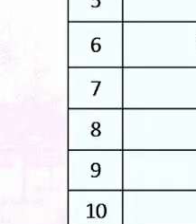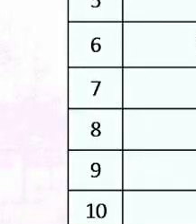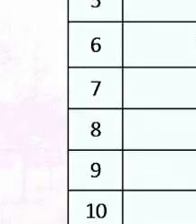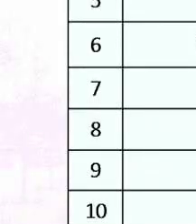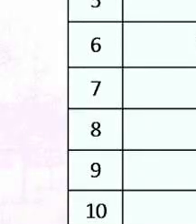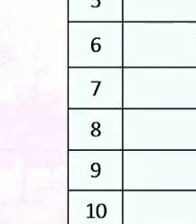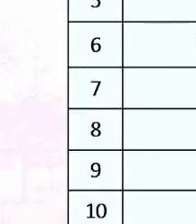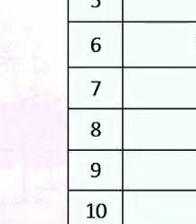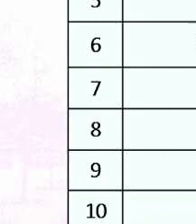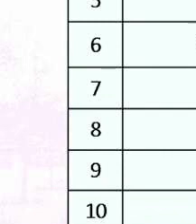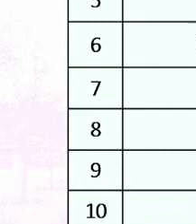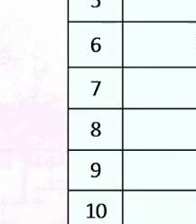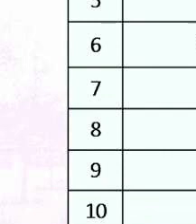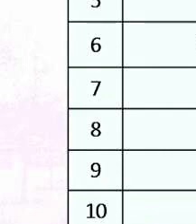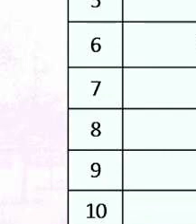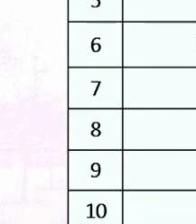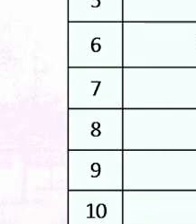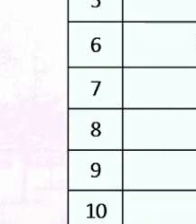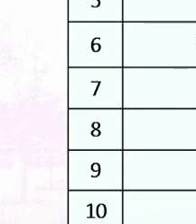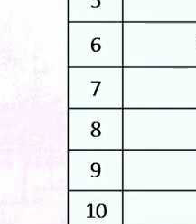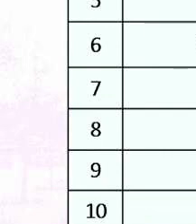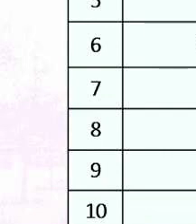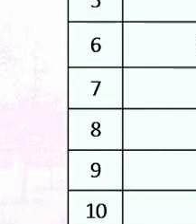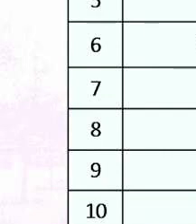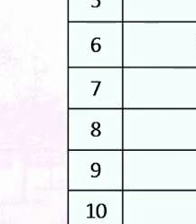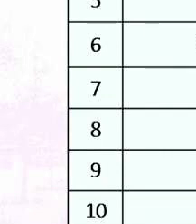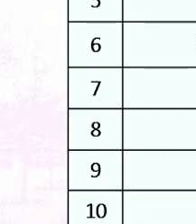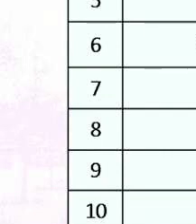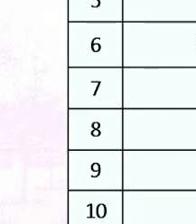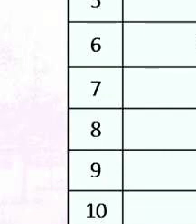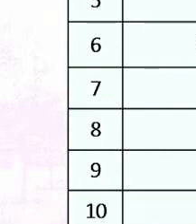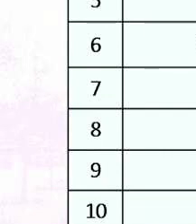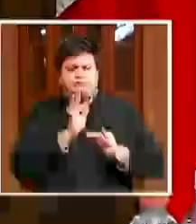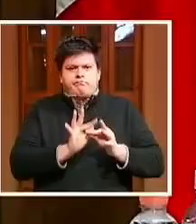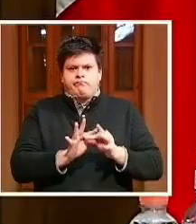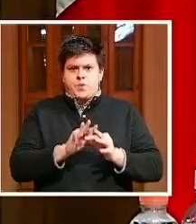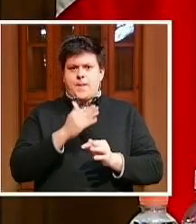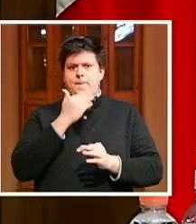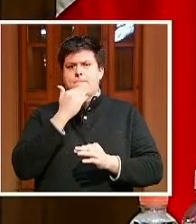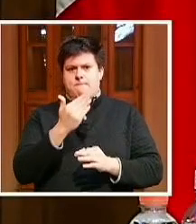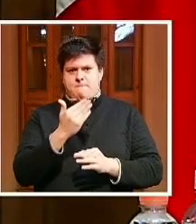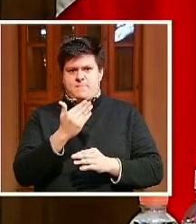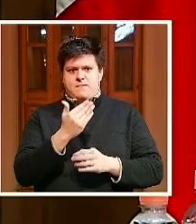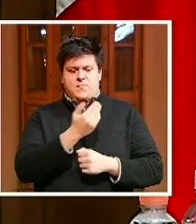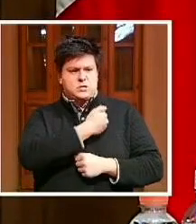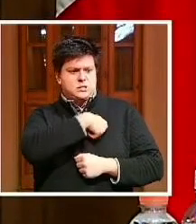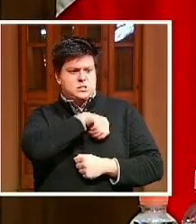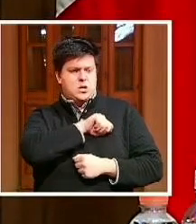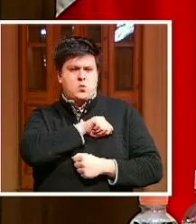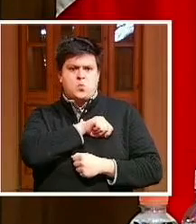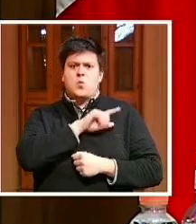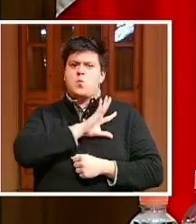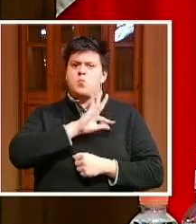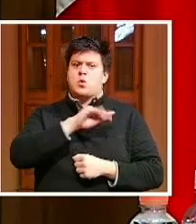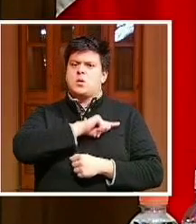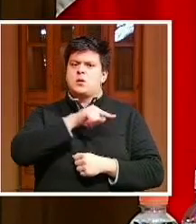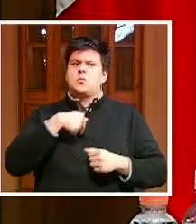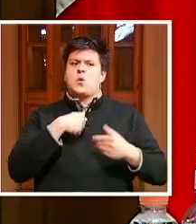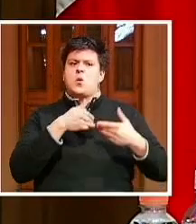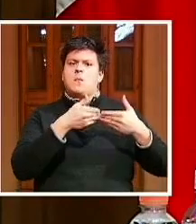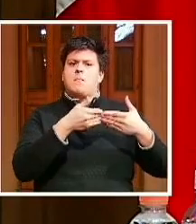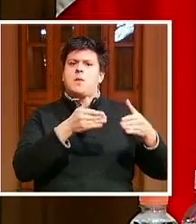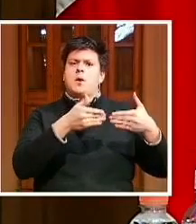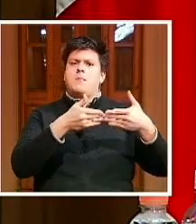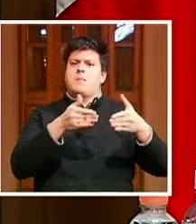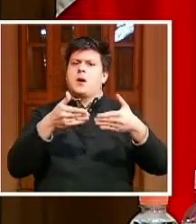mejorado todavía no estamos en las condiciones sanitarias adecuadas para hacer